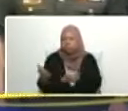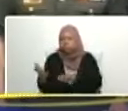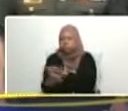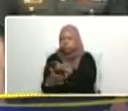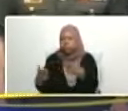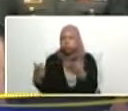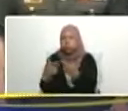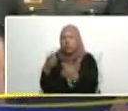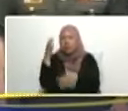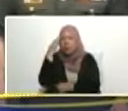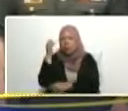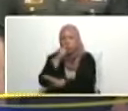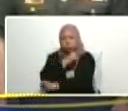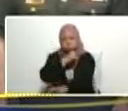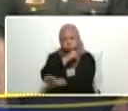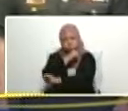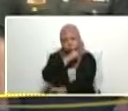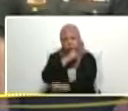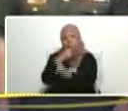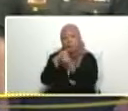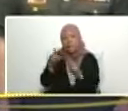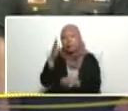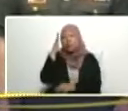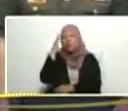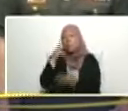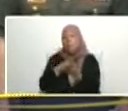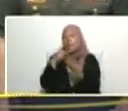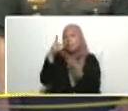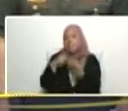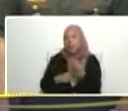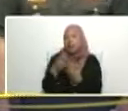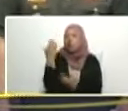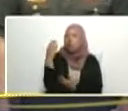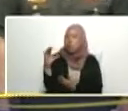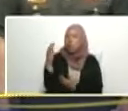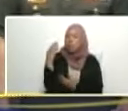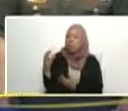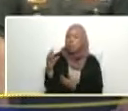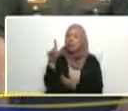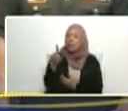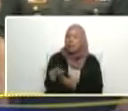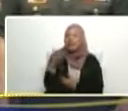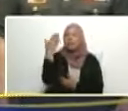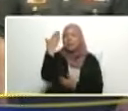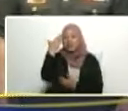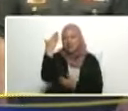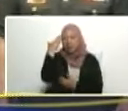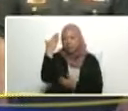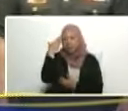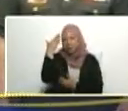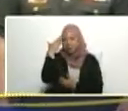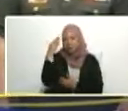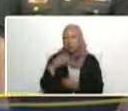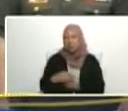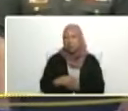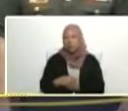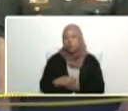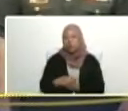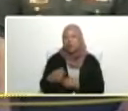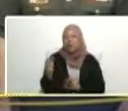Pero sabemos bien que a través del Plan Colombia se pretendía detener el